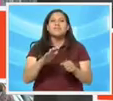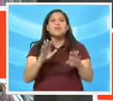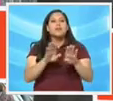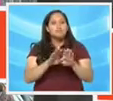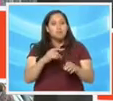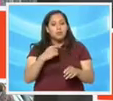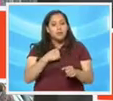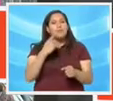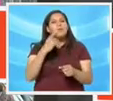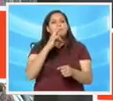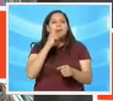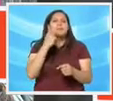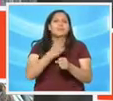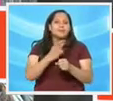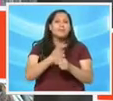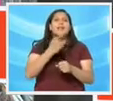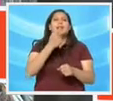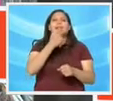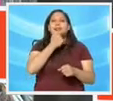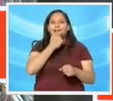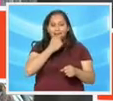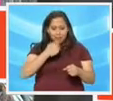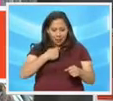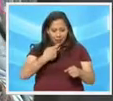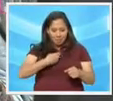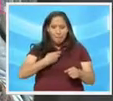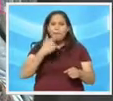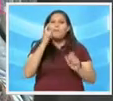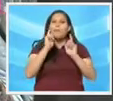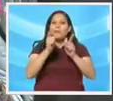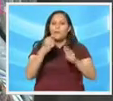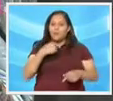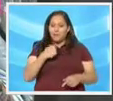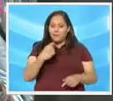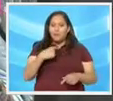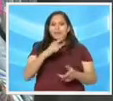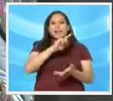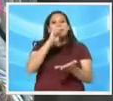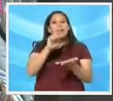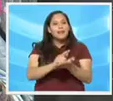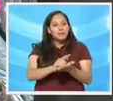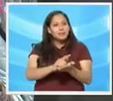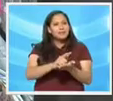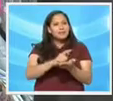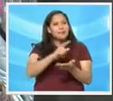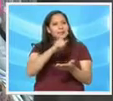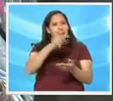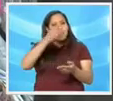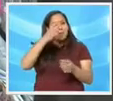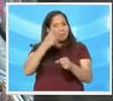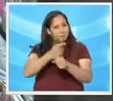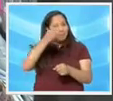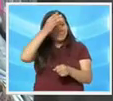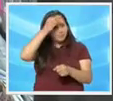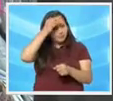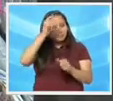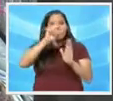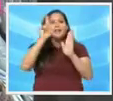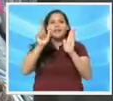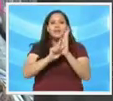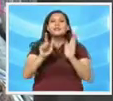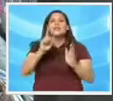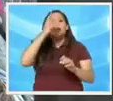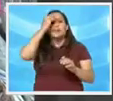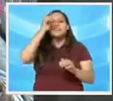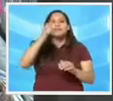capaces de reírnos de nosotros mismos. Primera lección de Ibargüengoitia, aprender a reírnos